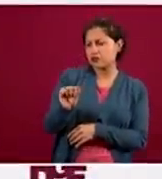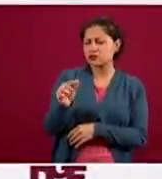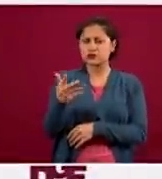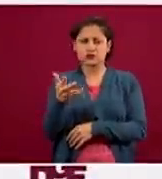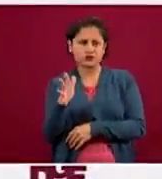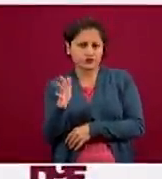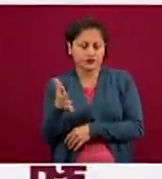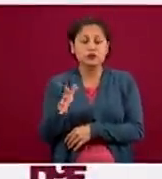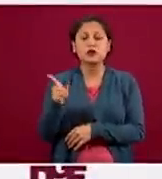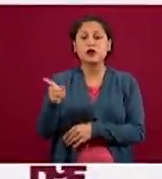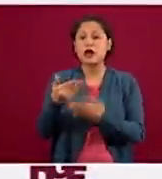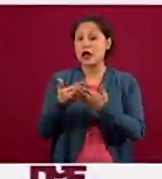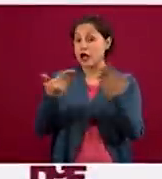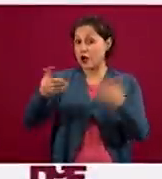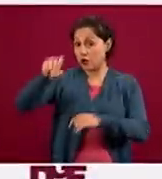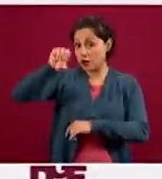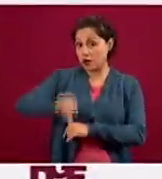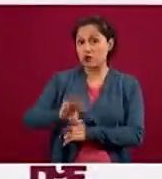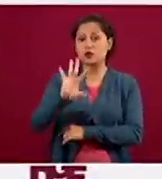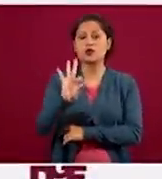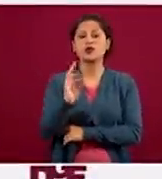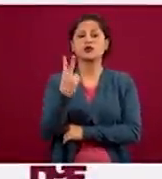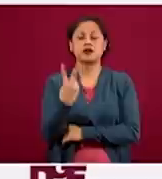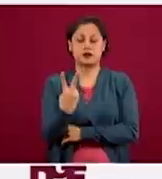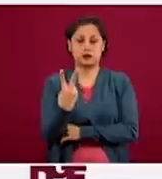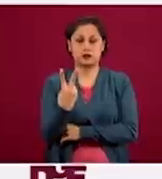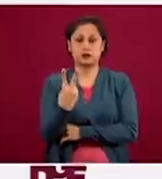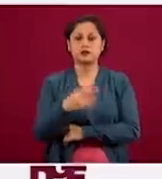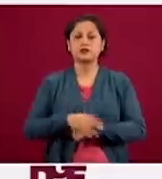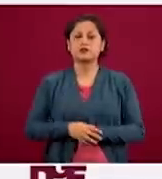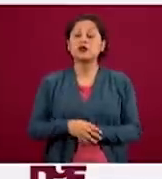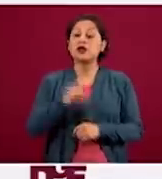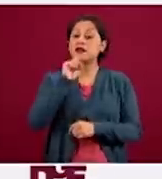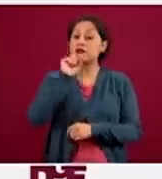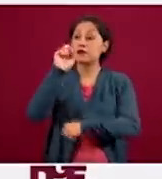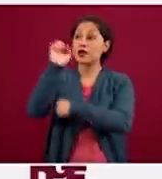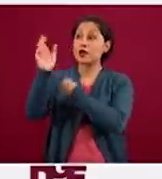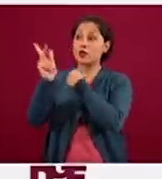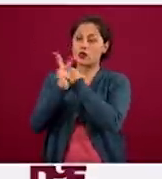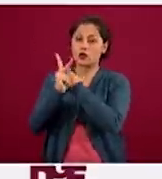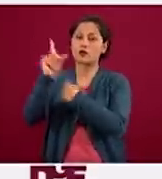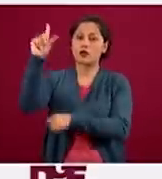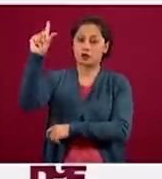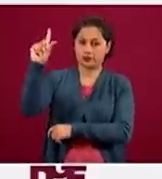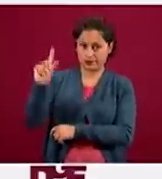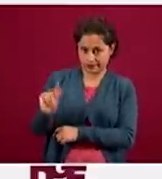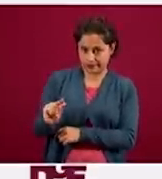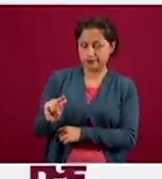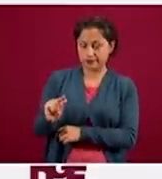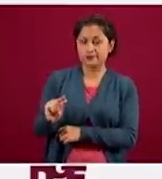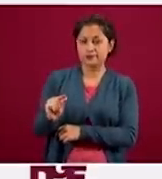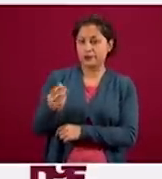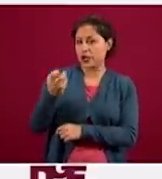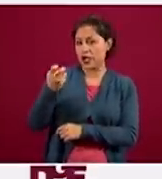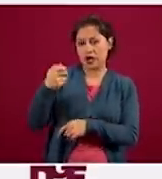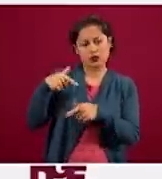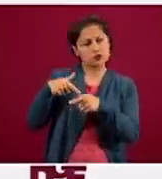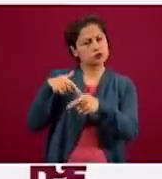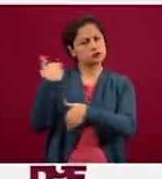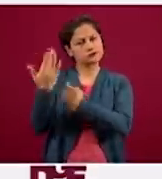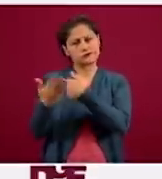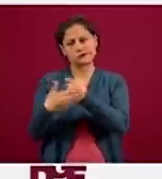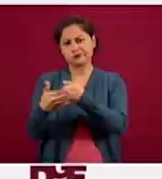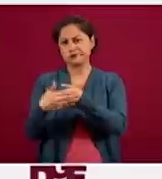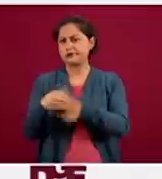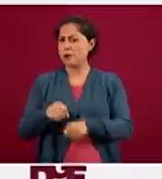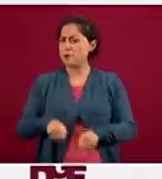40% y ahora ya está en el 42%, y también la región europea tiene una disminución, y es lo que vamos a estar viendo en los siguientes